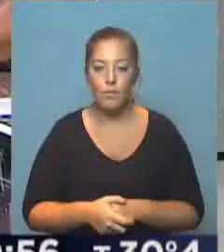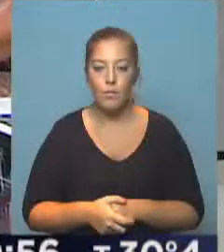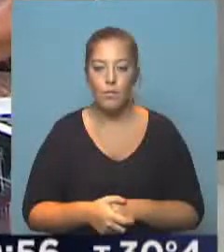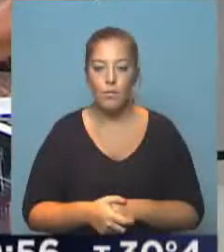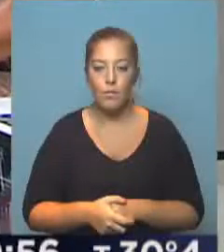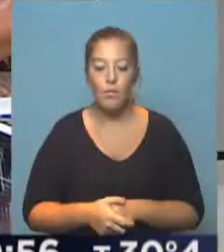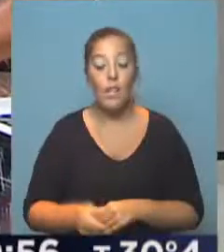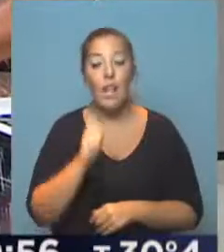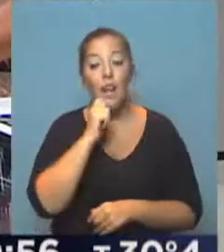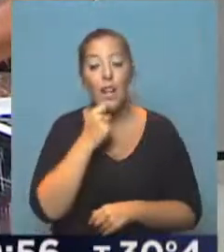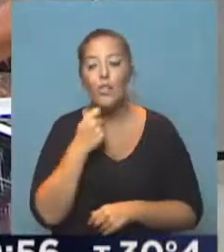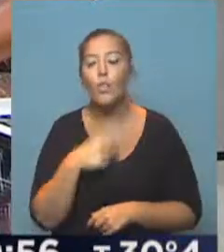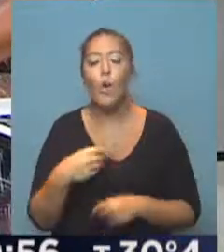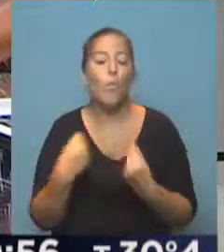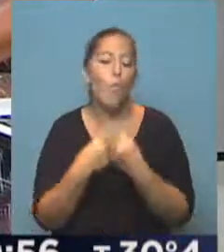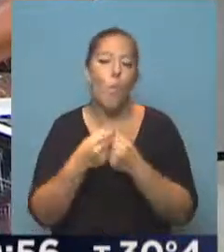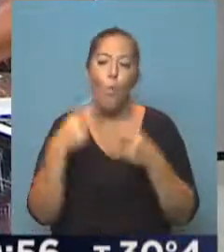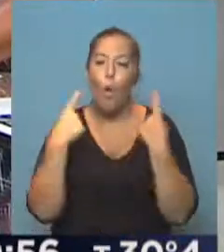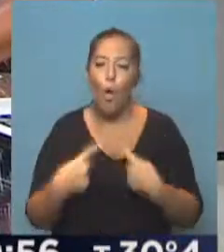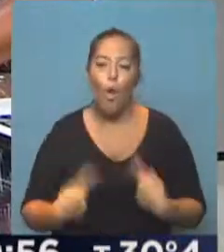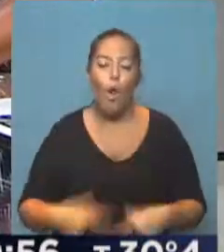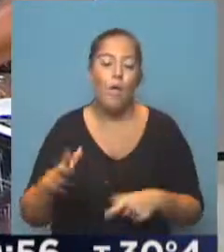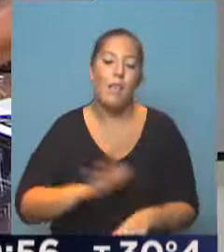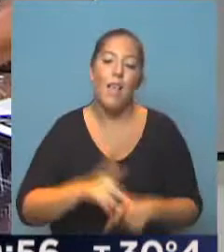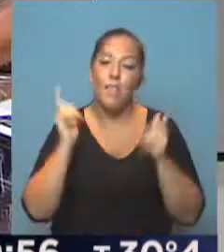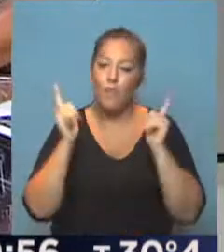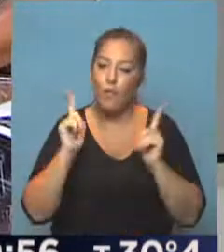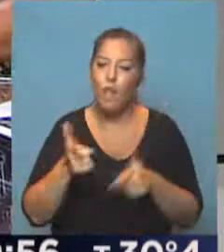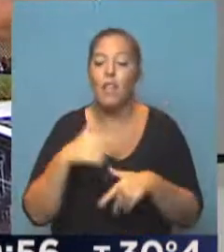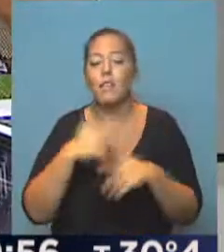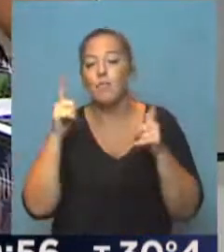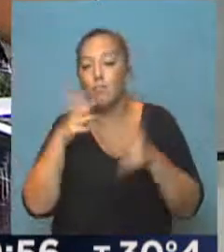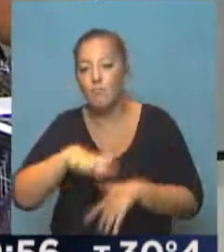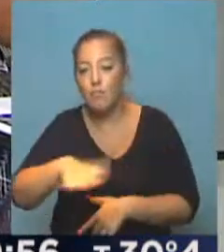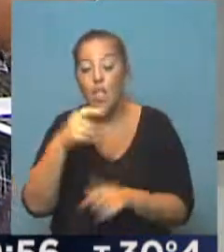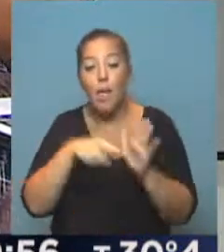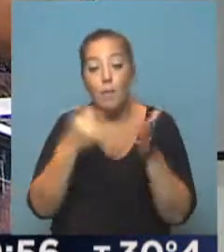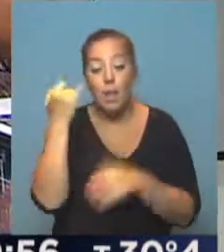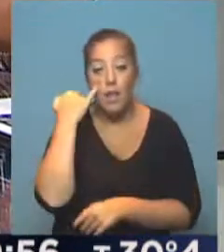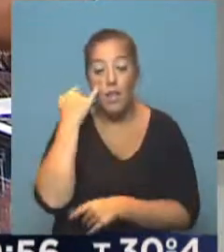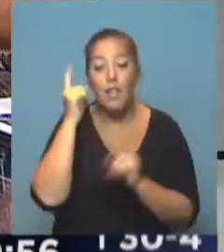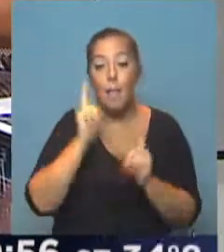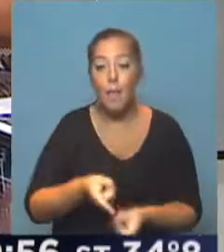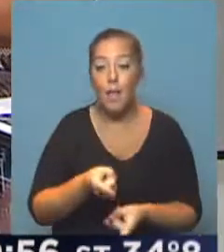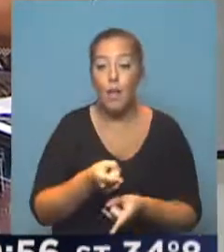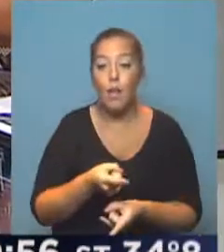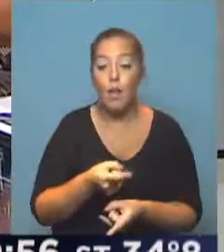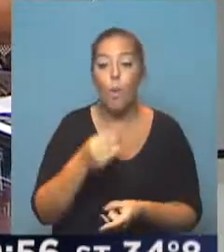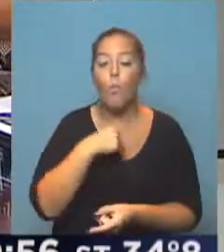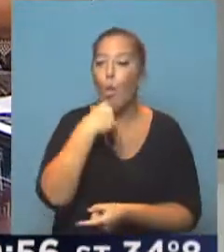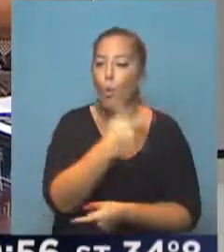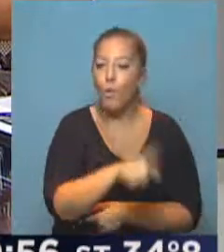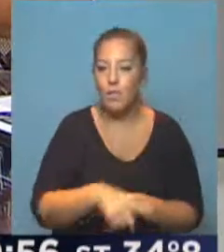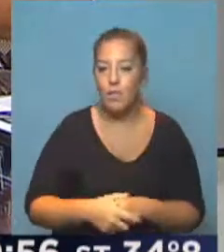enemigos! ¡Qué lindo! ¡Cuánto colorido se ve! ¡Cuántas ganas de disfrutar, de pasarla bien en Capital Federal, pero también en Provincia de Buenos